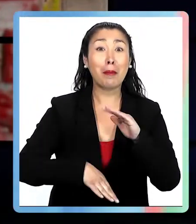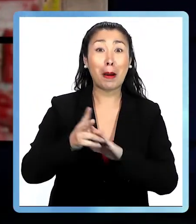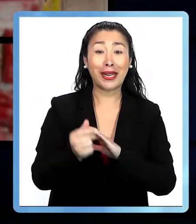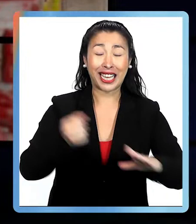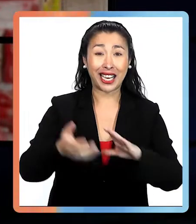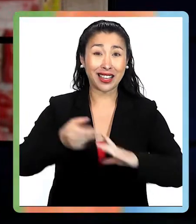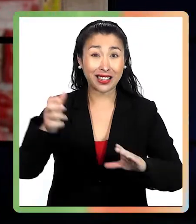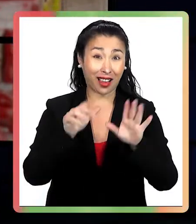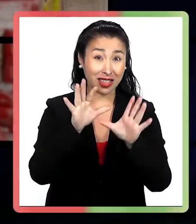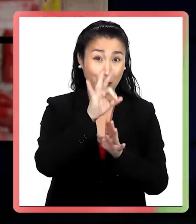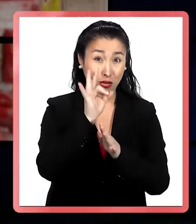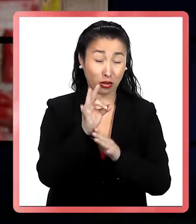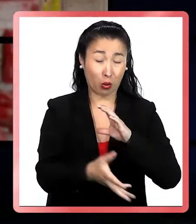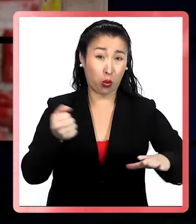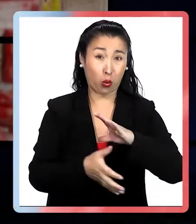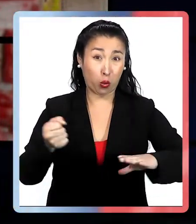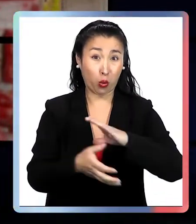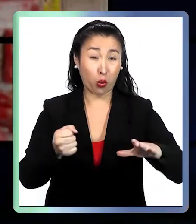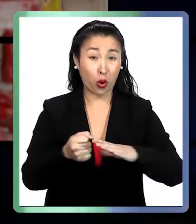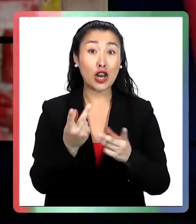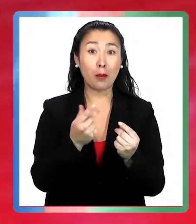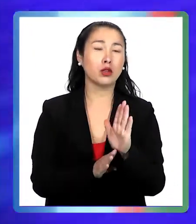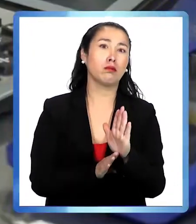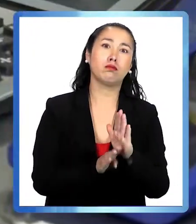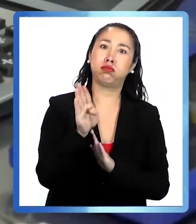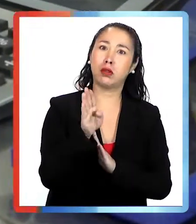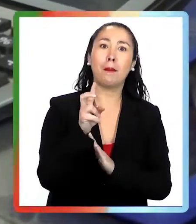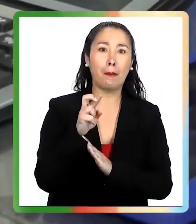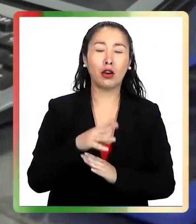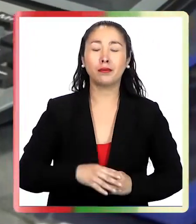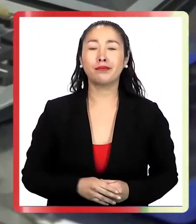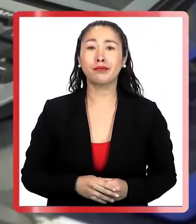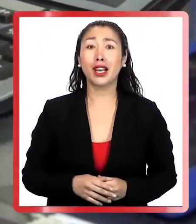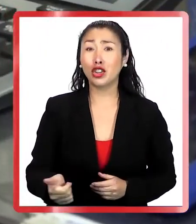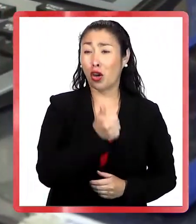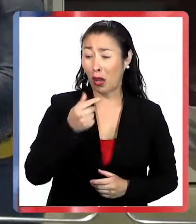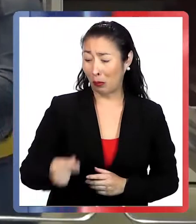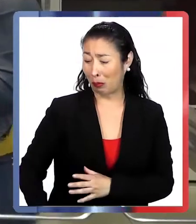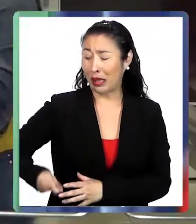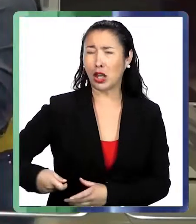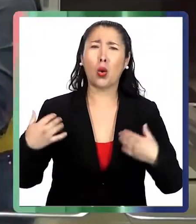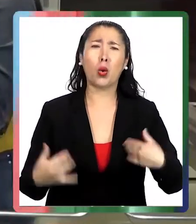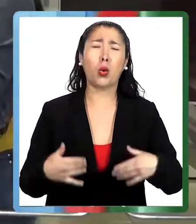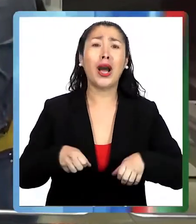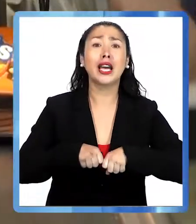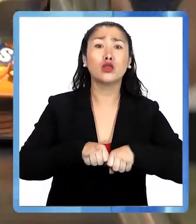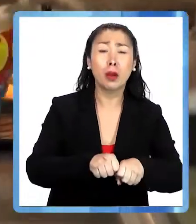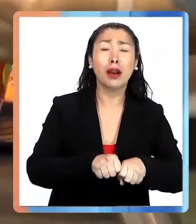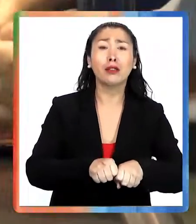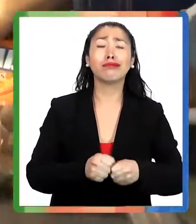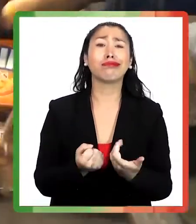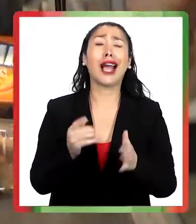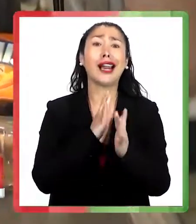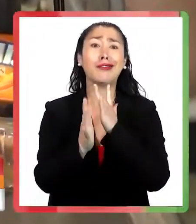circulando subirían aún más los precios. Los bolsillos tiemblan en el supermercado, en la feria y